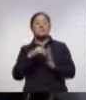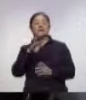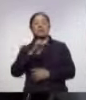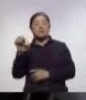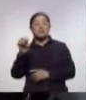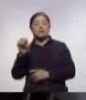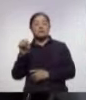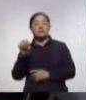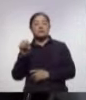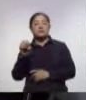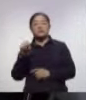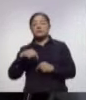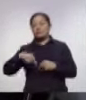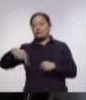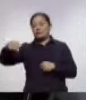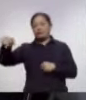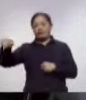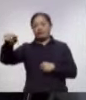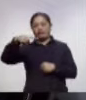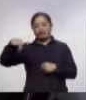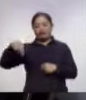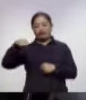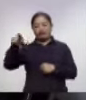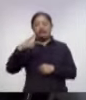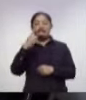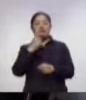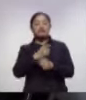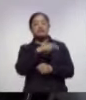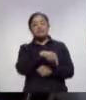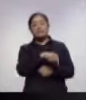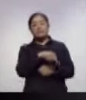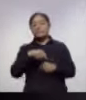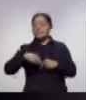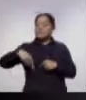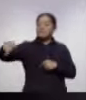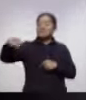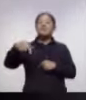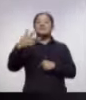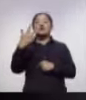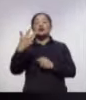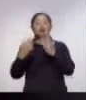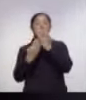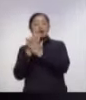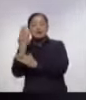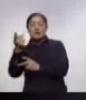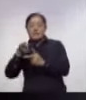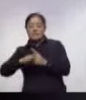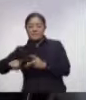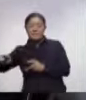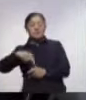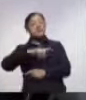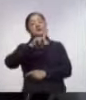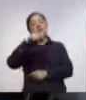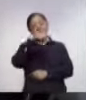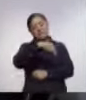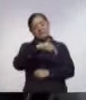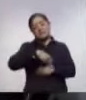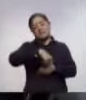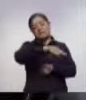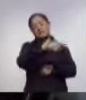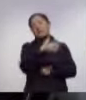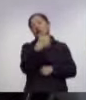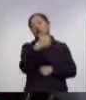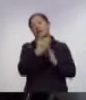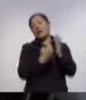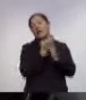altimetría acumulada. Uh-huh. Primero arranca a las 8 de la mañana la ruta larga y a las 11 de la mañana la ruta corta. En torno